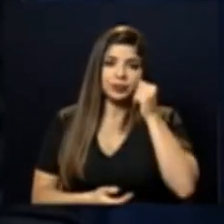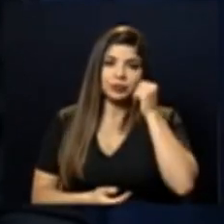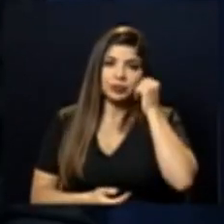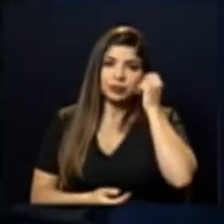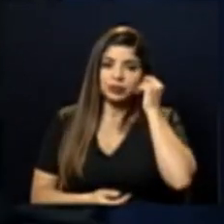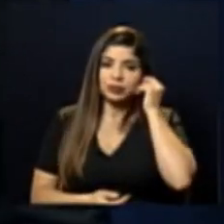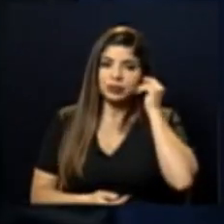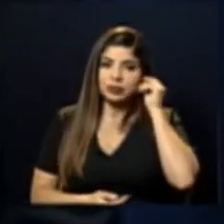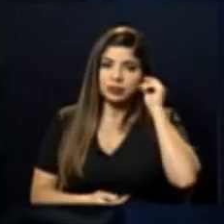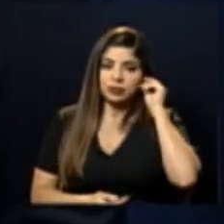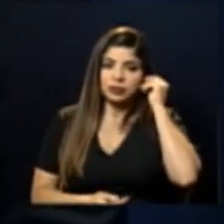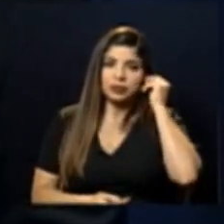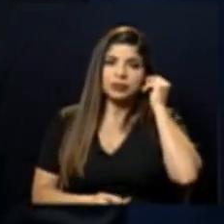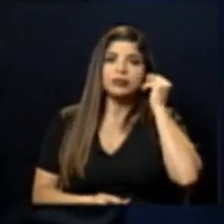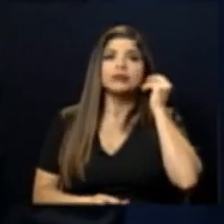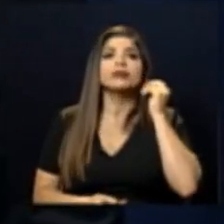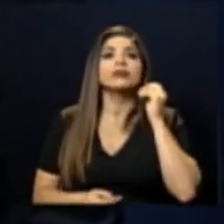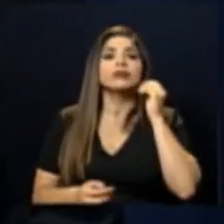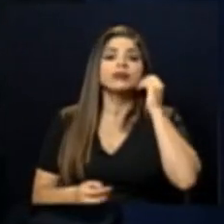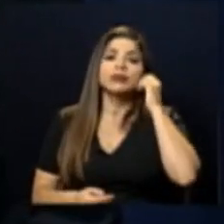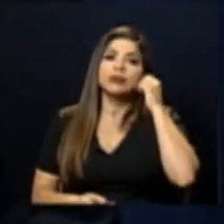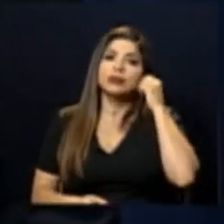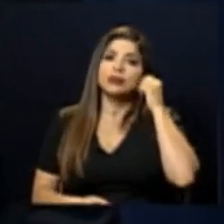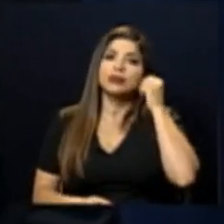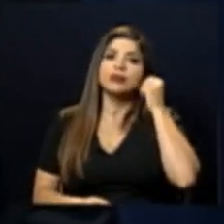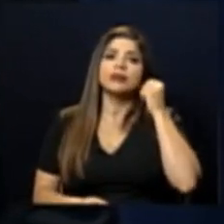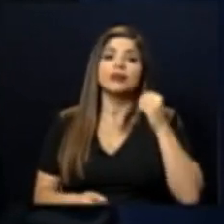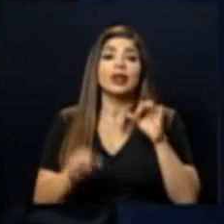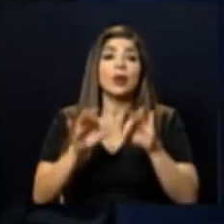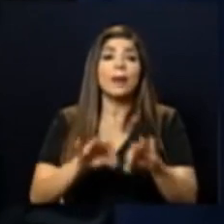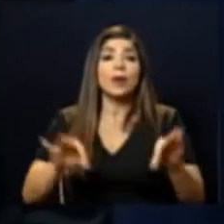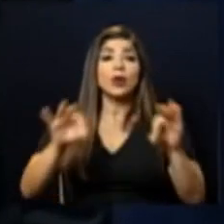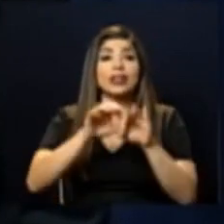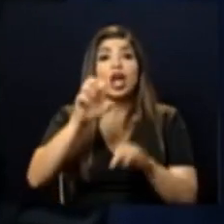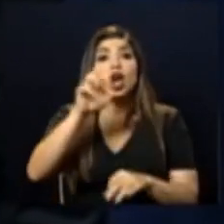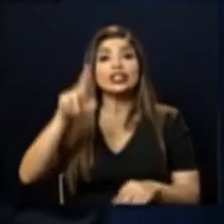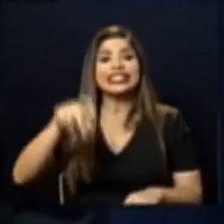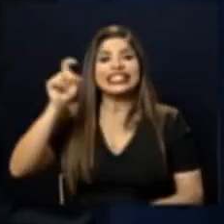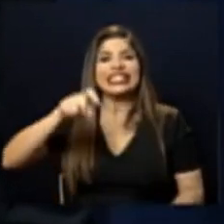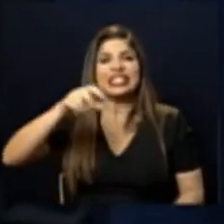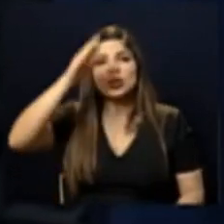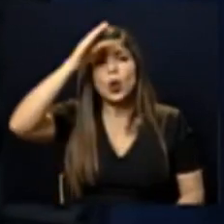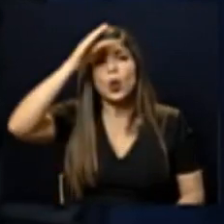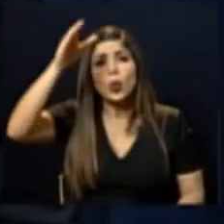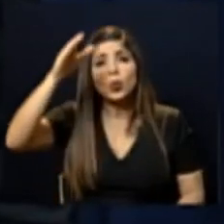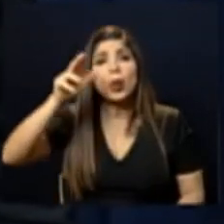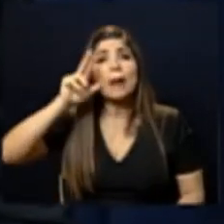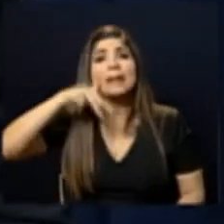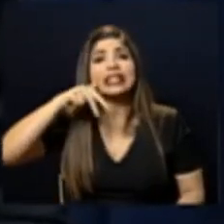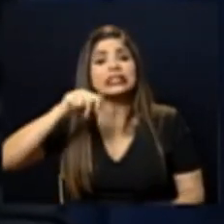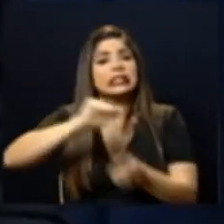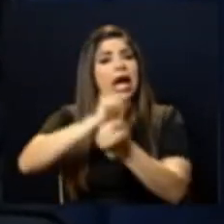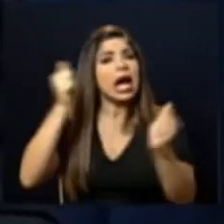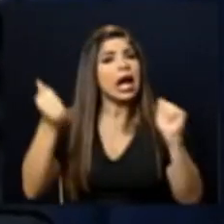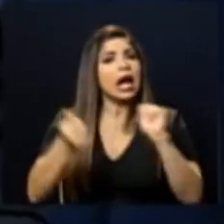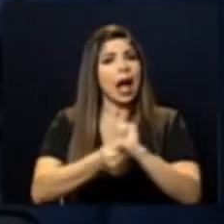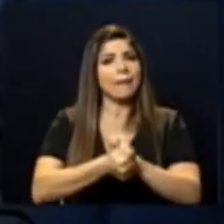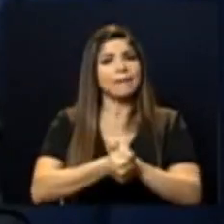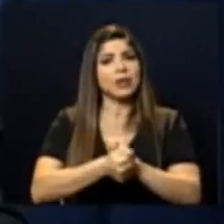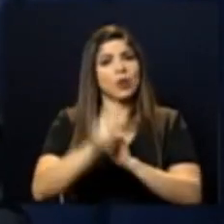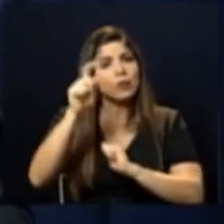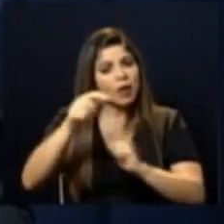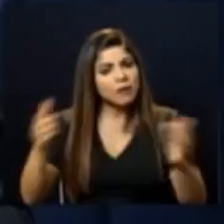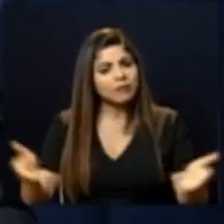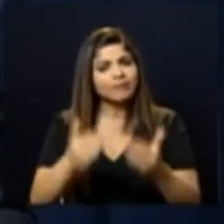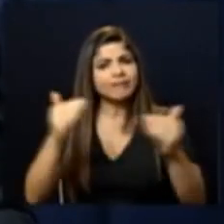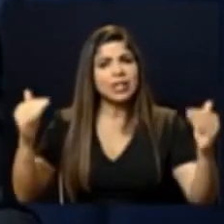En lo esencial, Costa Rica debe lograr un cambio en la cultura machista e impulsar la igualdad